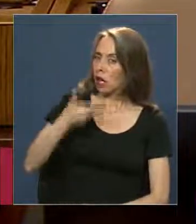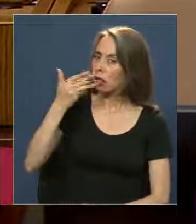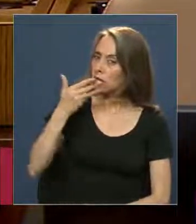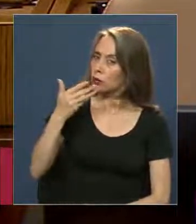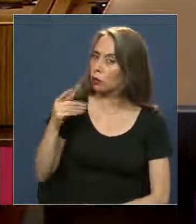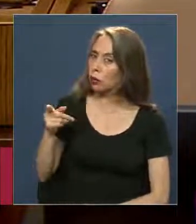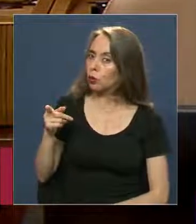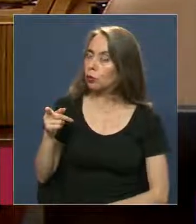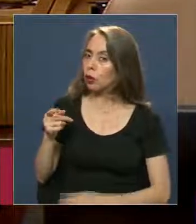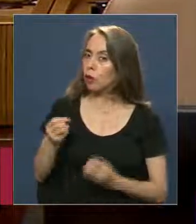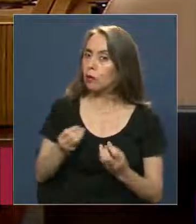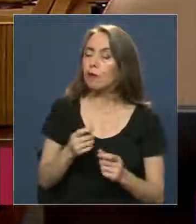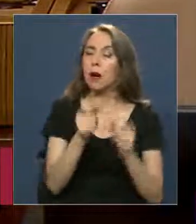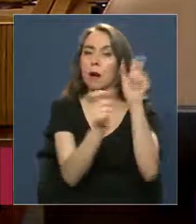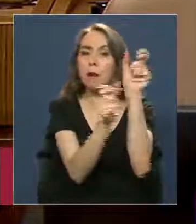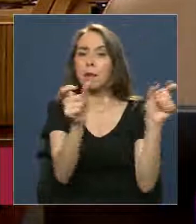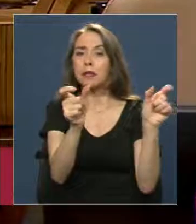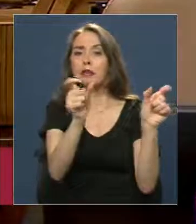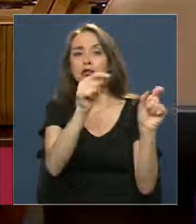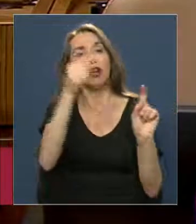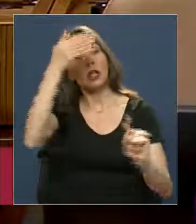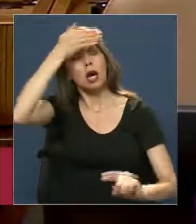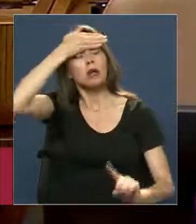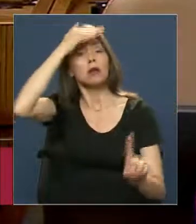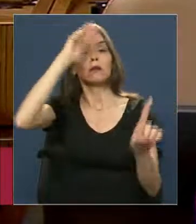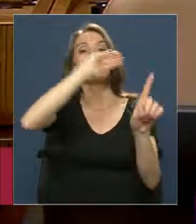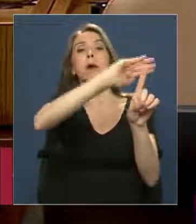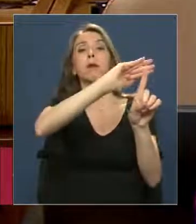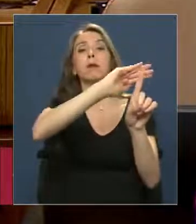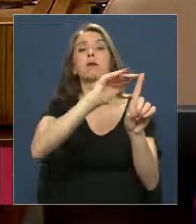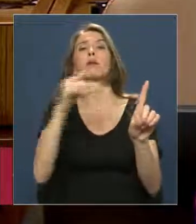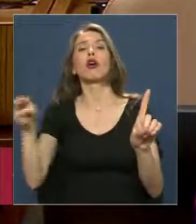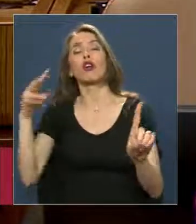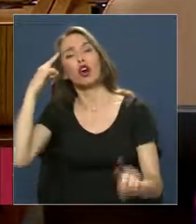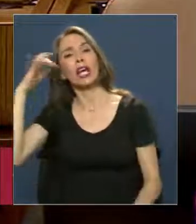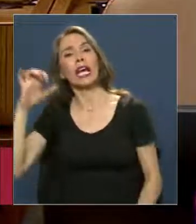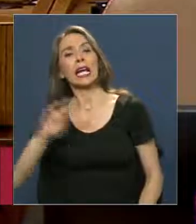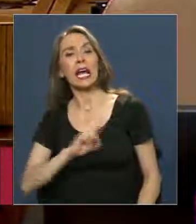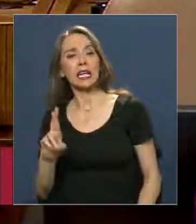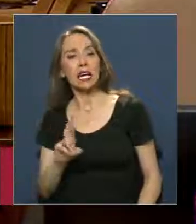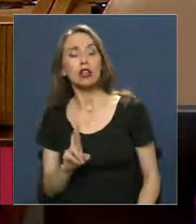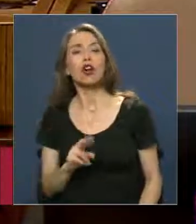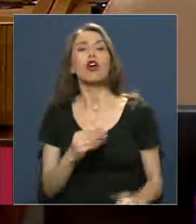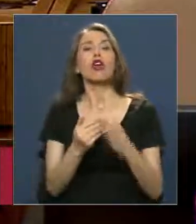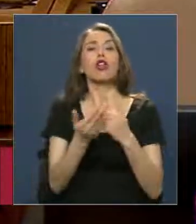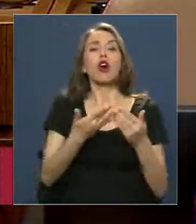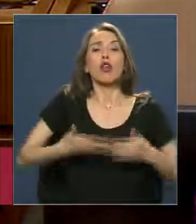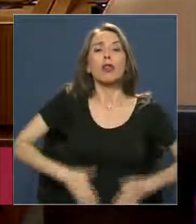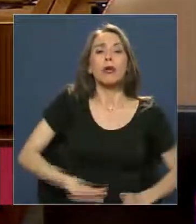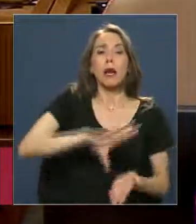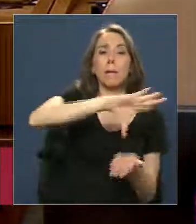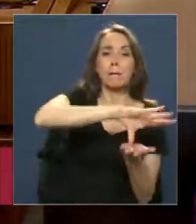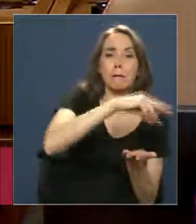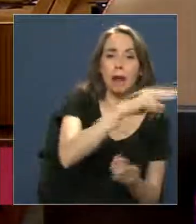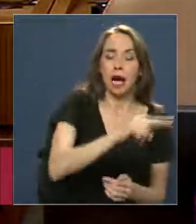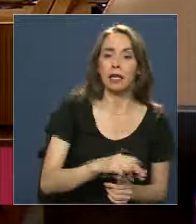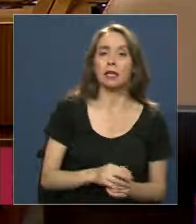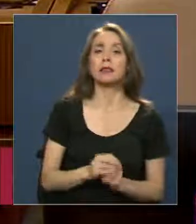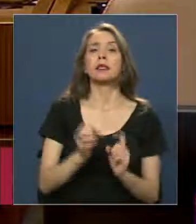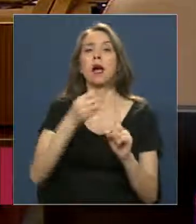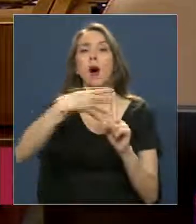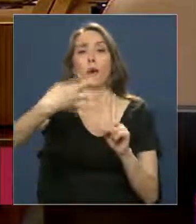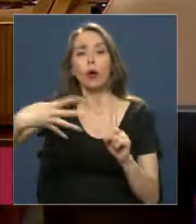generar estereotipos basados en determinadas creencias religiosas, origen nacional, orientación